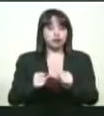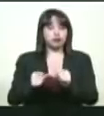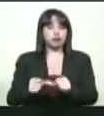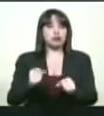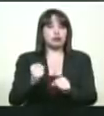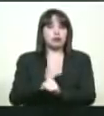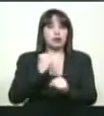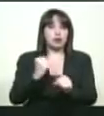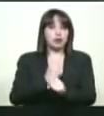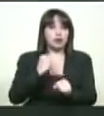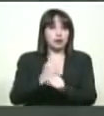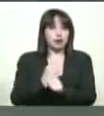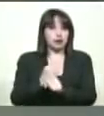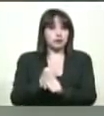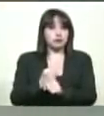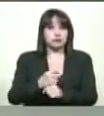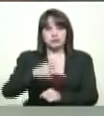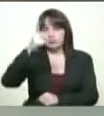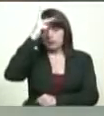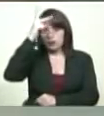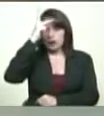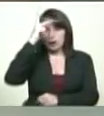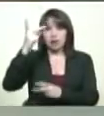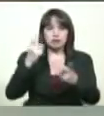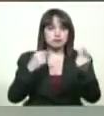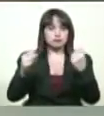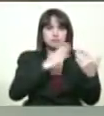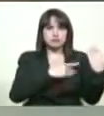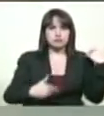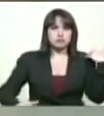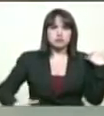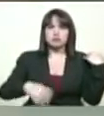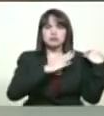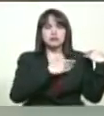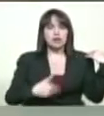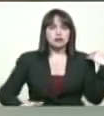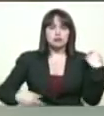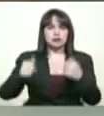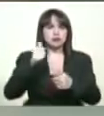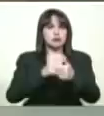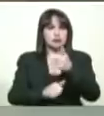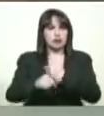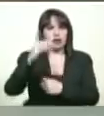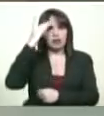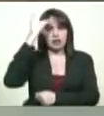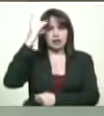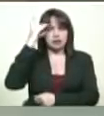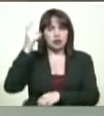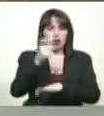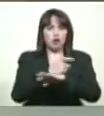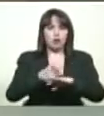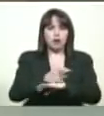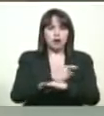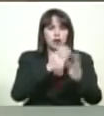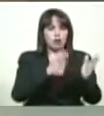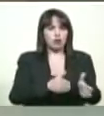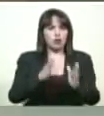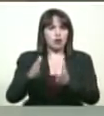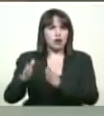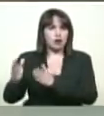compañeros tareck el aissami vicepresidente economía compañera vicepresidenta del tse gobernadores gobernadores bolivarianos y